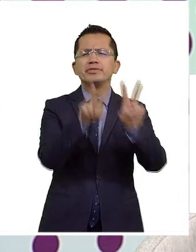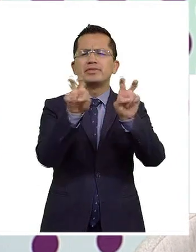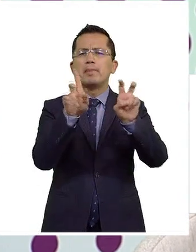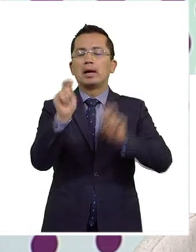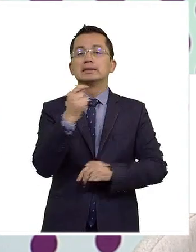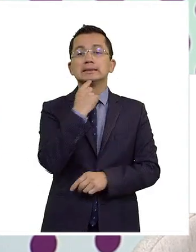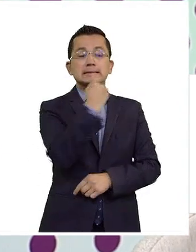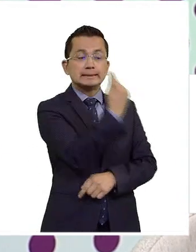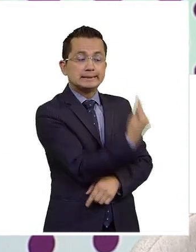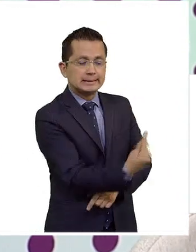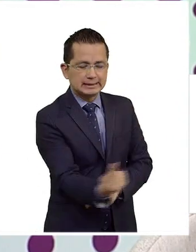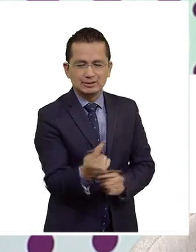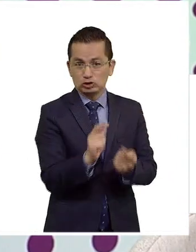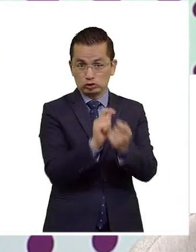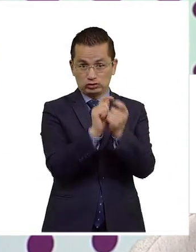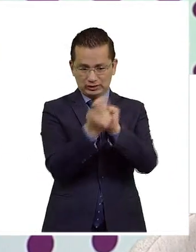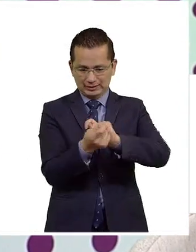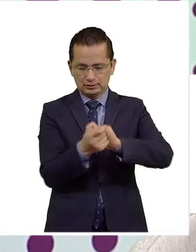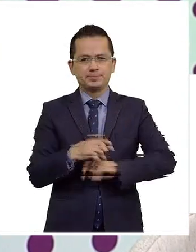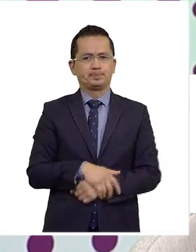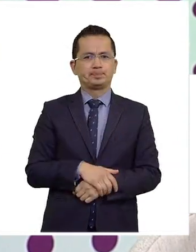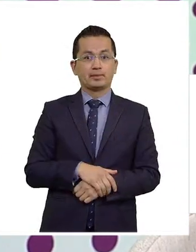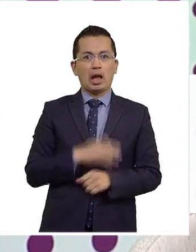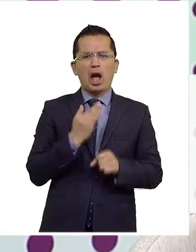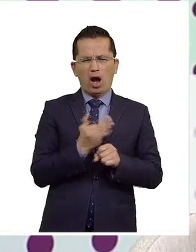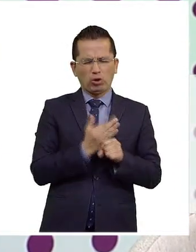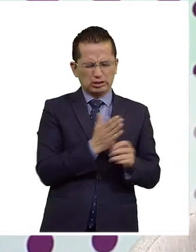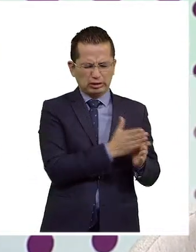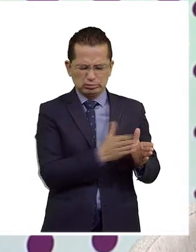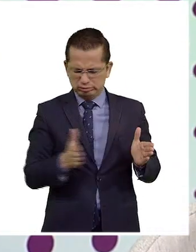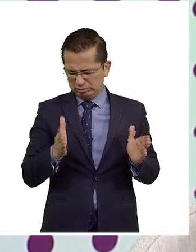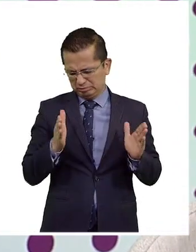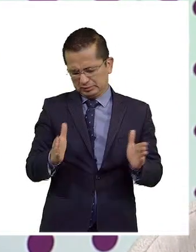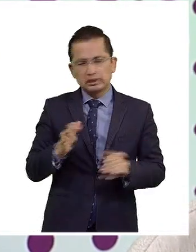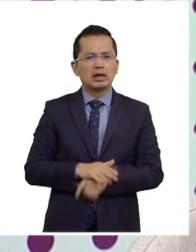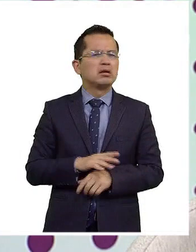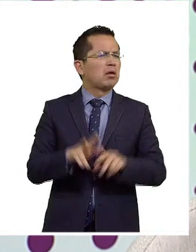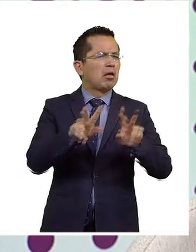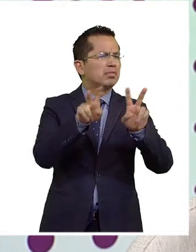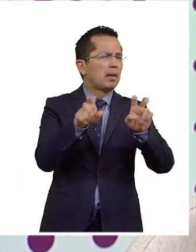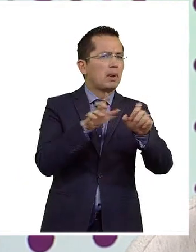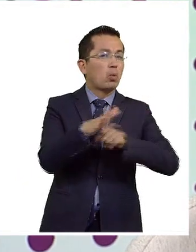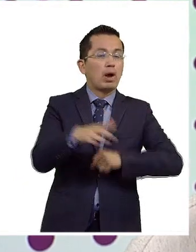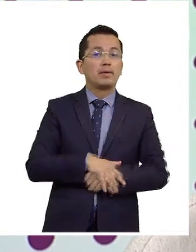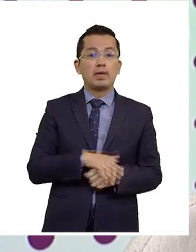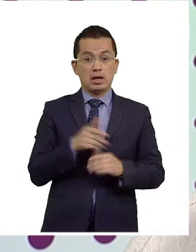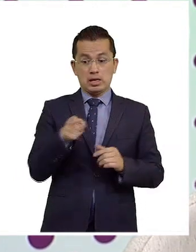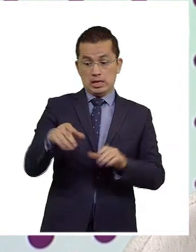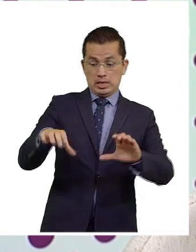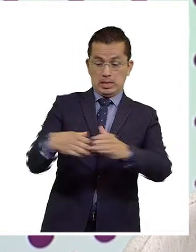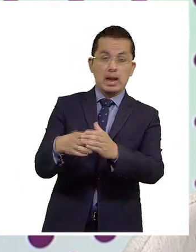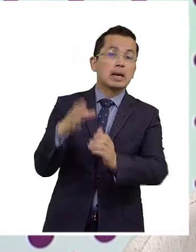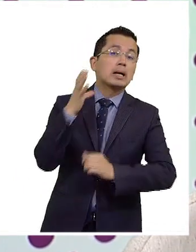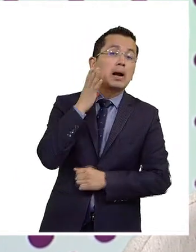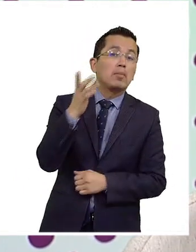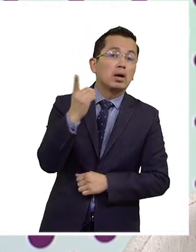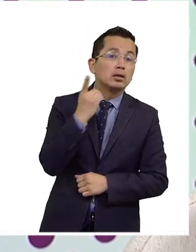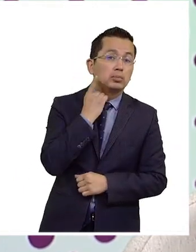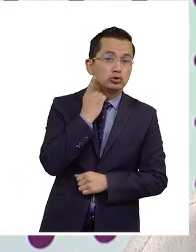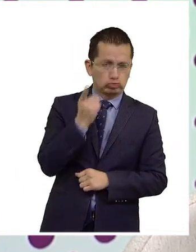hablar sobre la iniciativa de reformas al Código Civil y al Código Procesal Civil que se encuentra en el Congreso de la Ciudad de